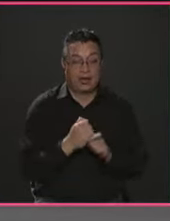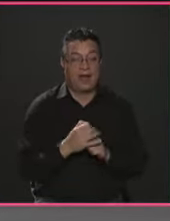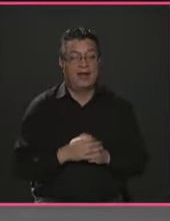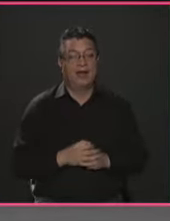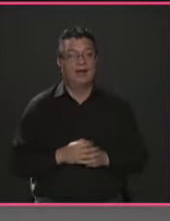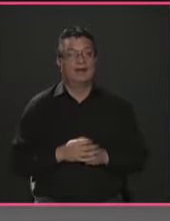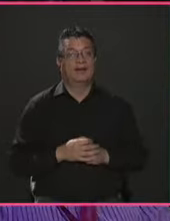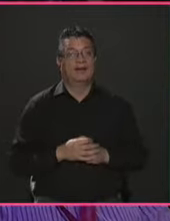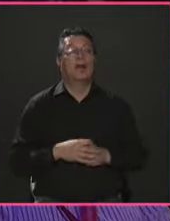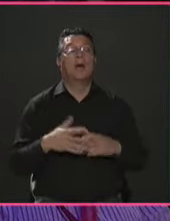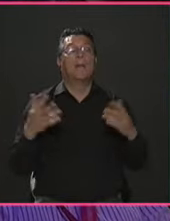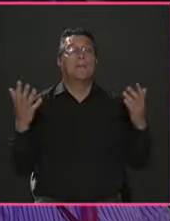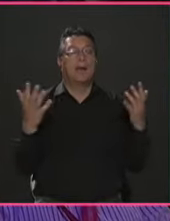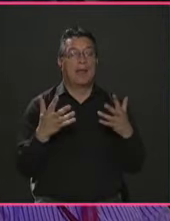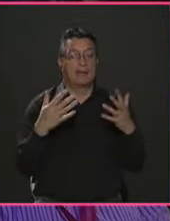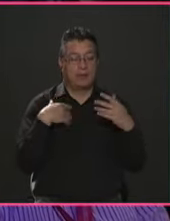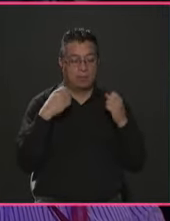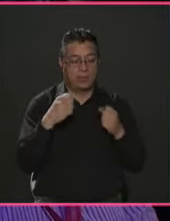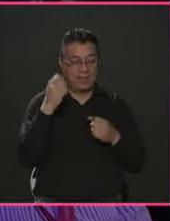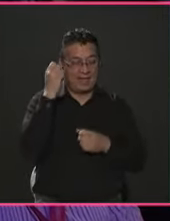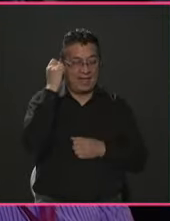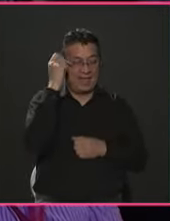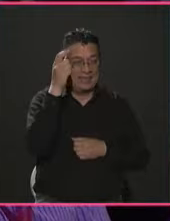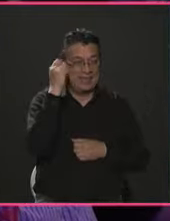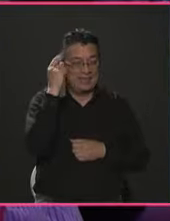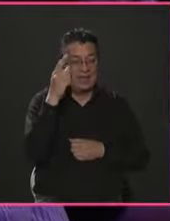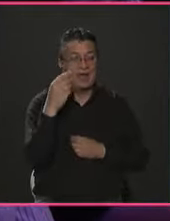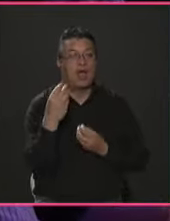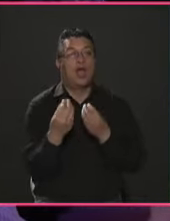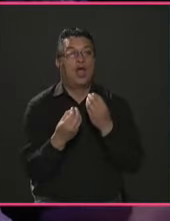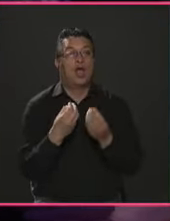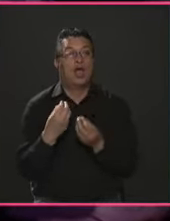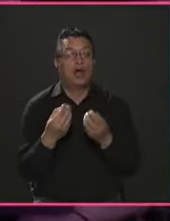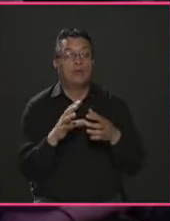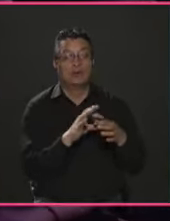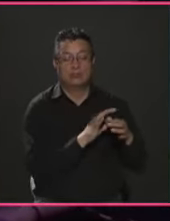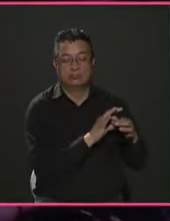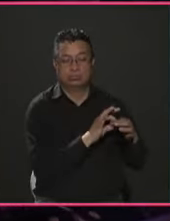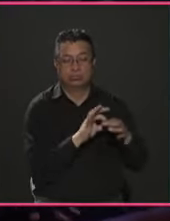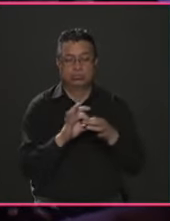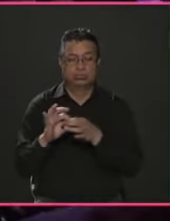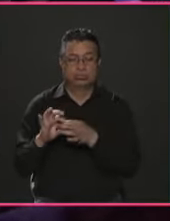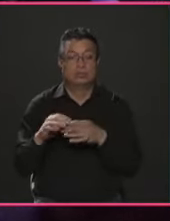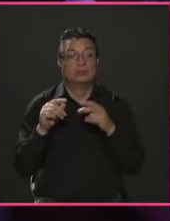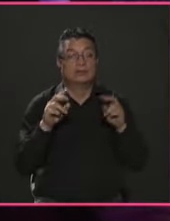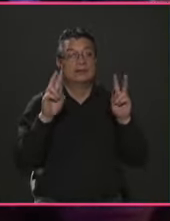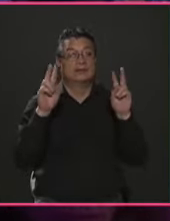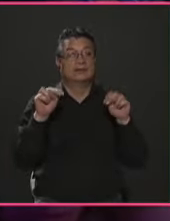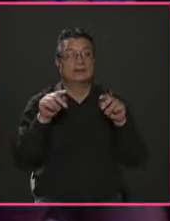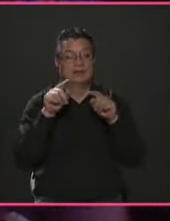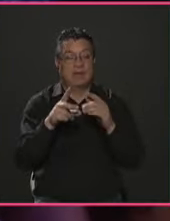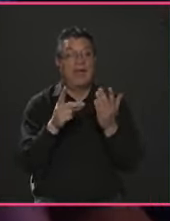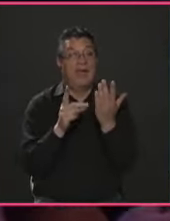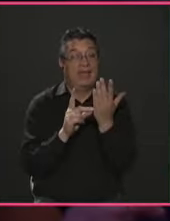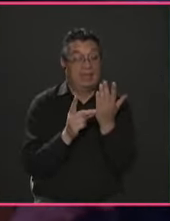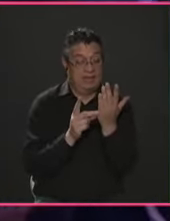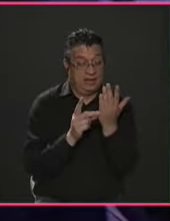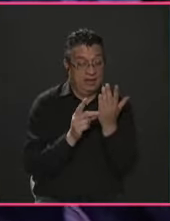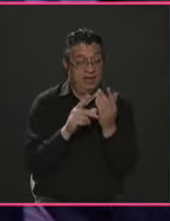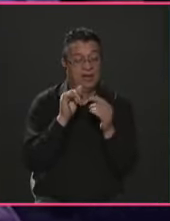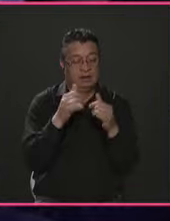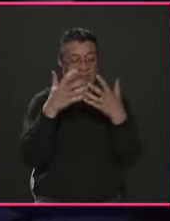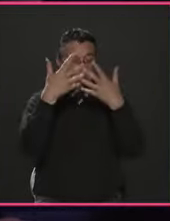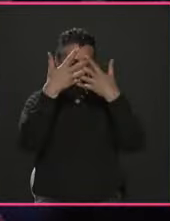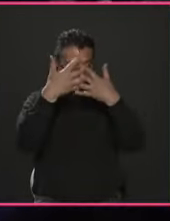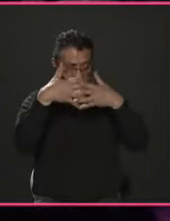eh para tratar de entender En qué medida lo que estaba ocurriendo en términos justamente de digitalización y de